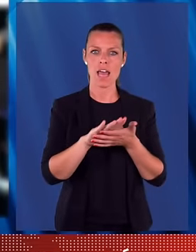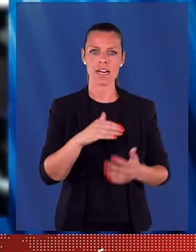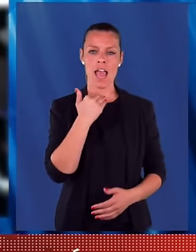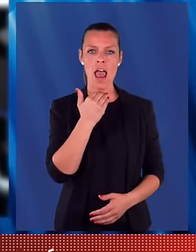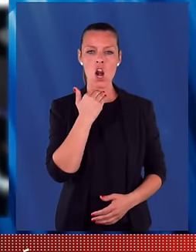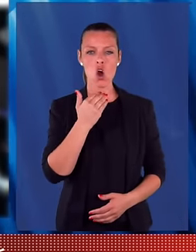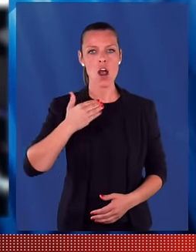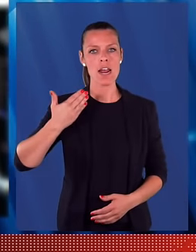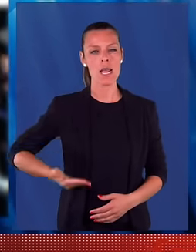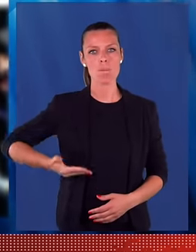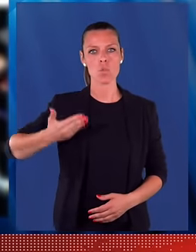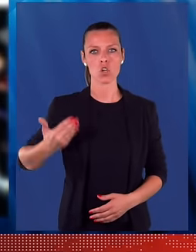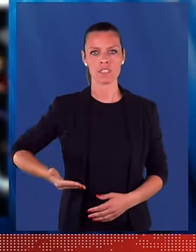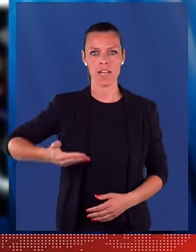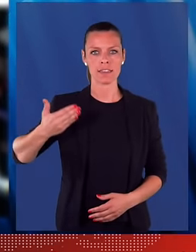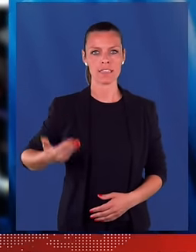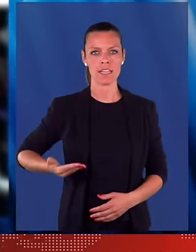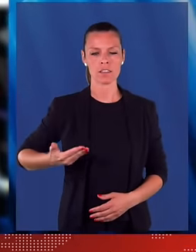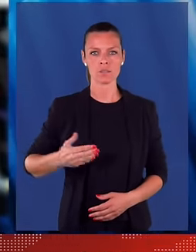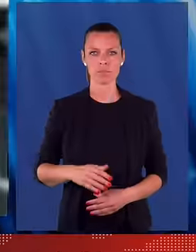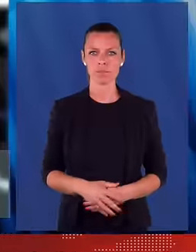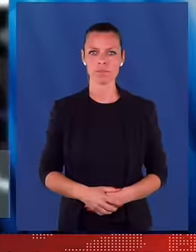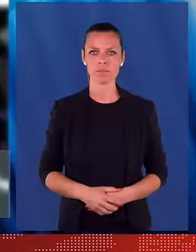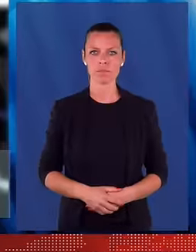Tiene un solo triste de trompeta.